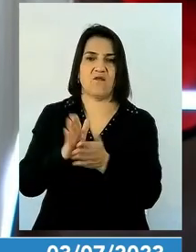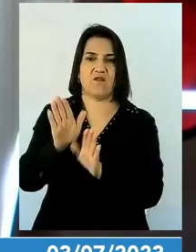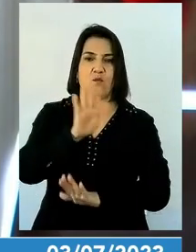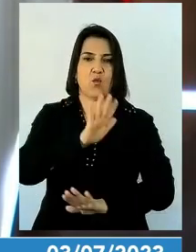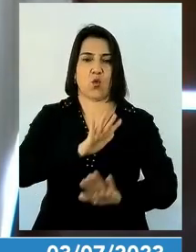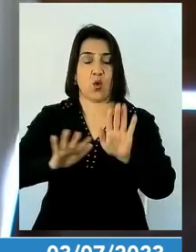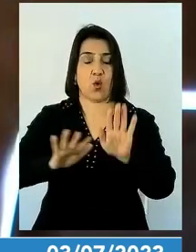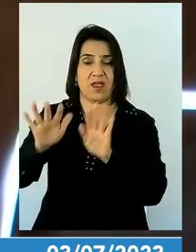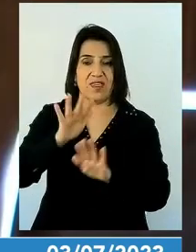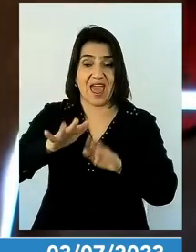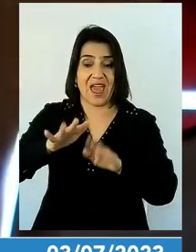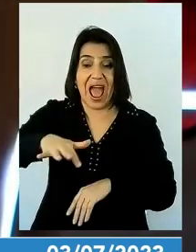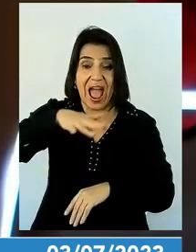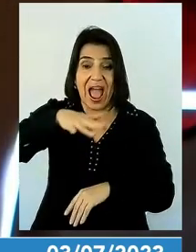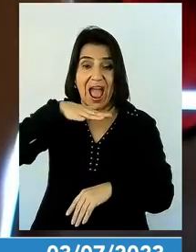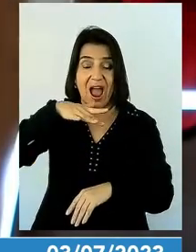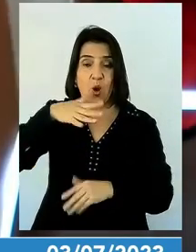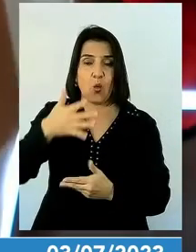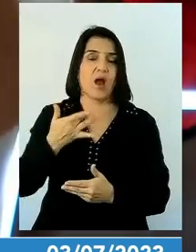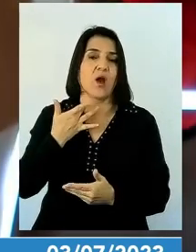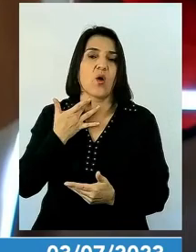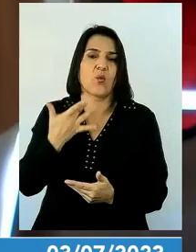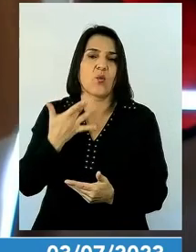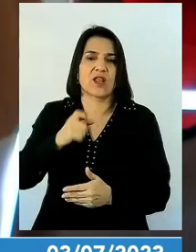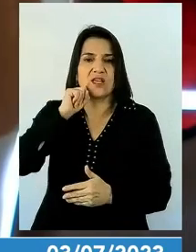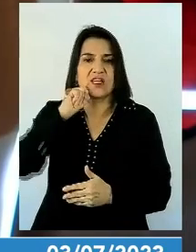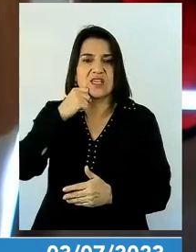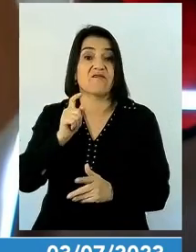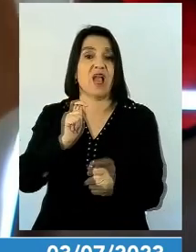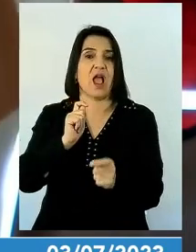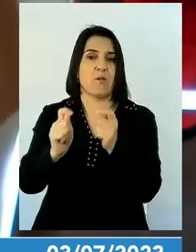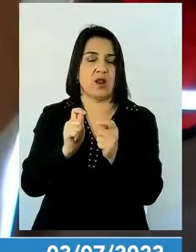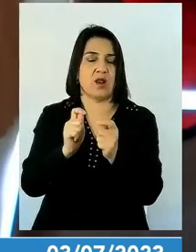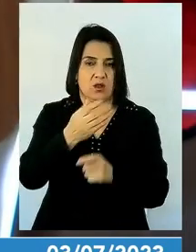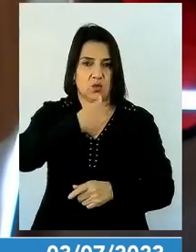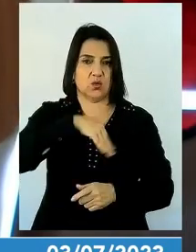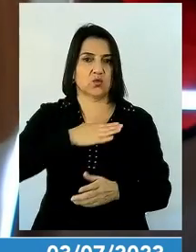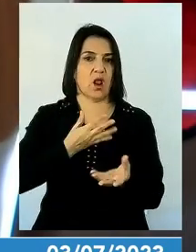agua porque está en juego nuestra alimentación.